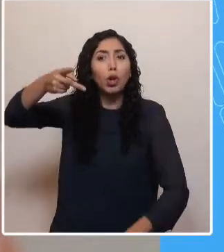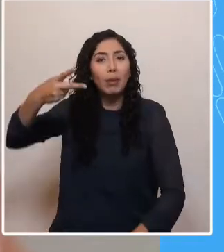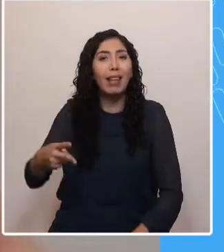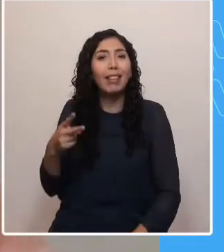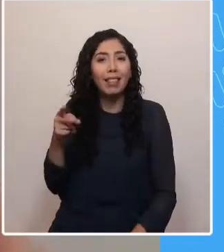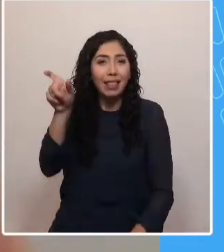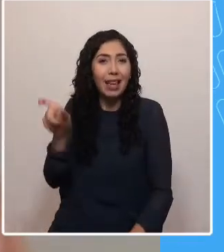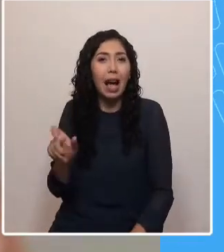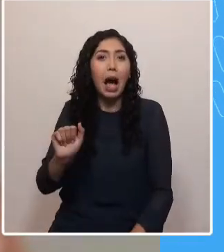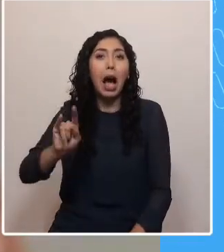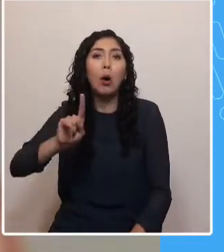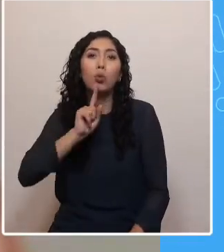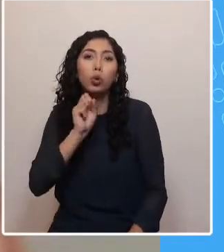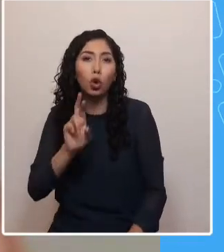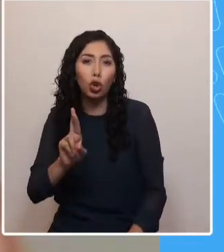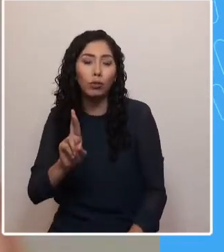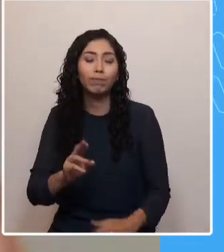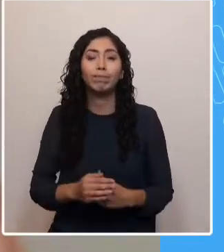autores.